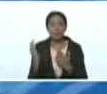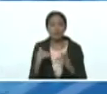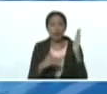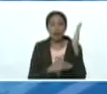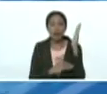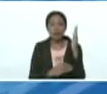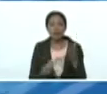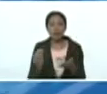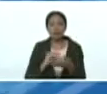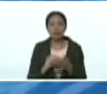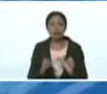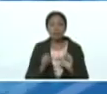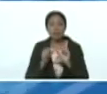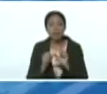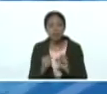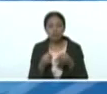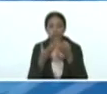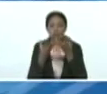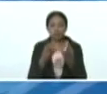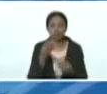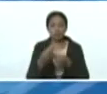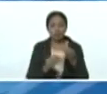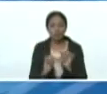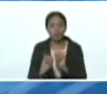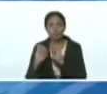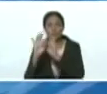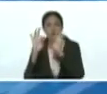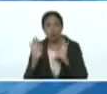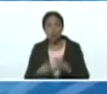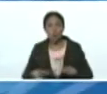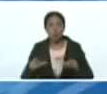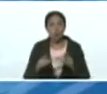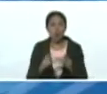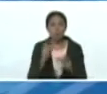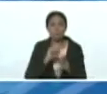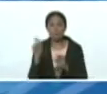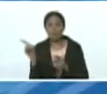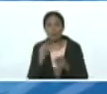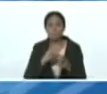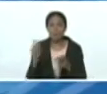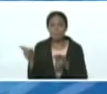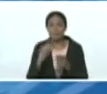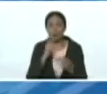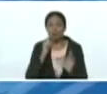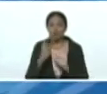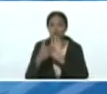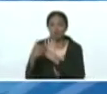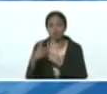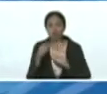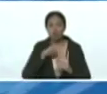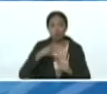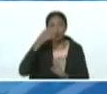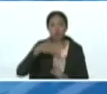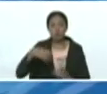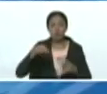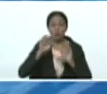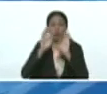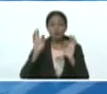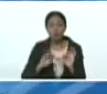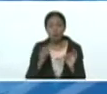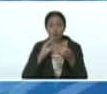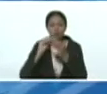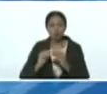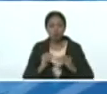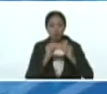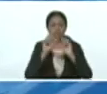Lara para que continúen ustedes también desde allá. Mira, pam, pam, pim, pam, mostrándole a nuestro pueblo la